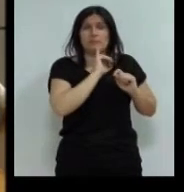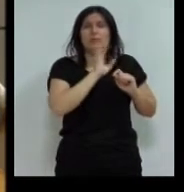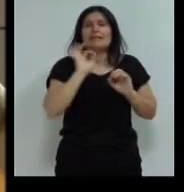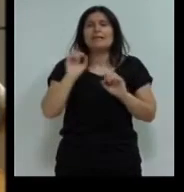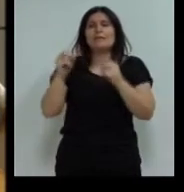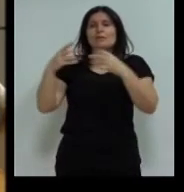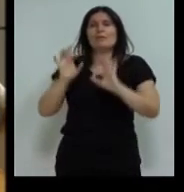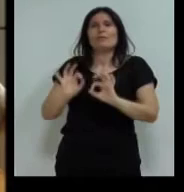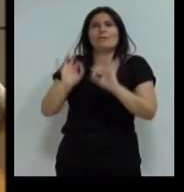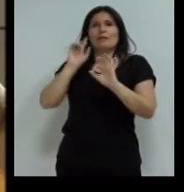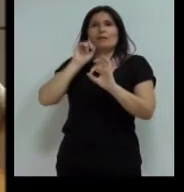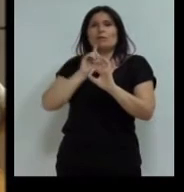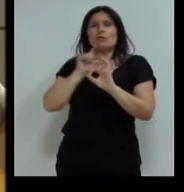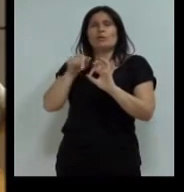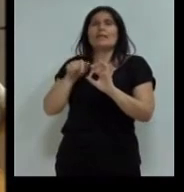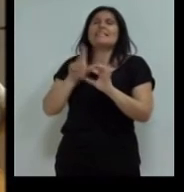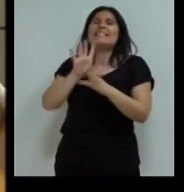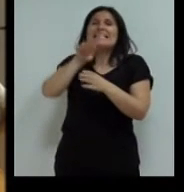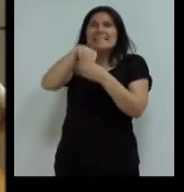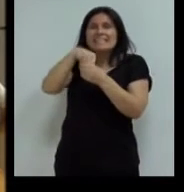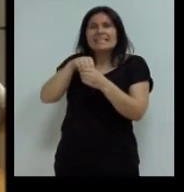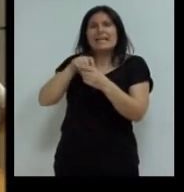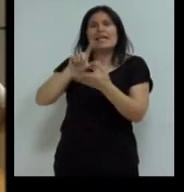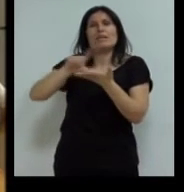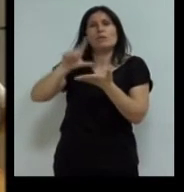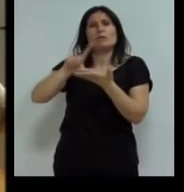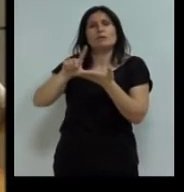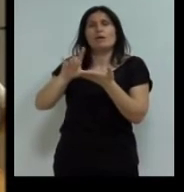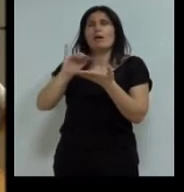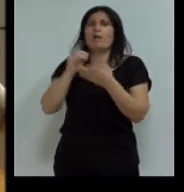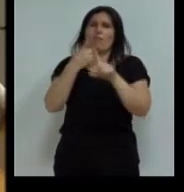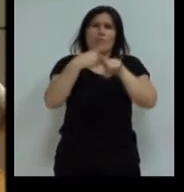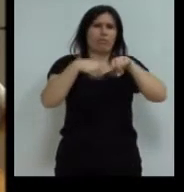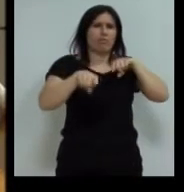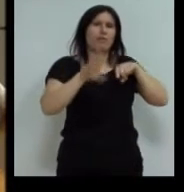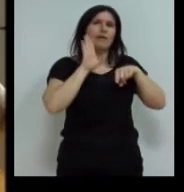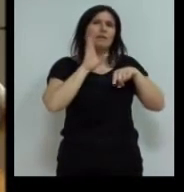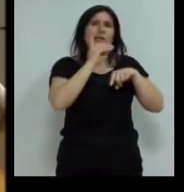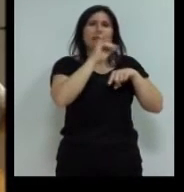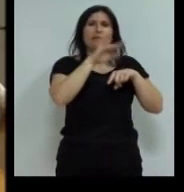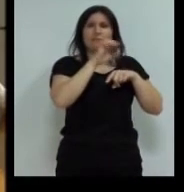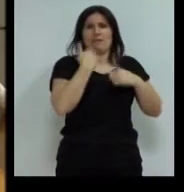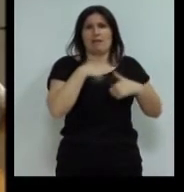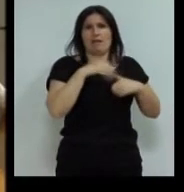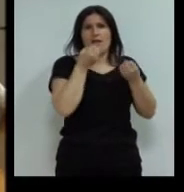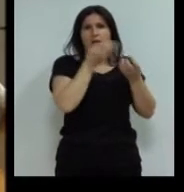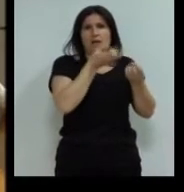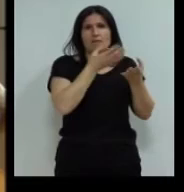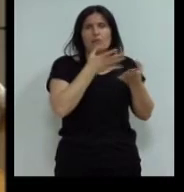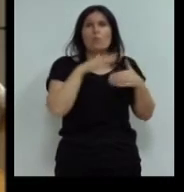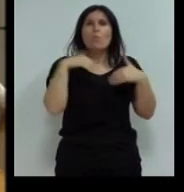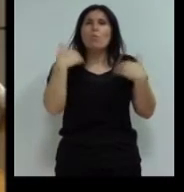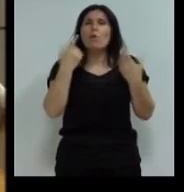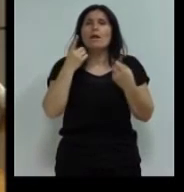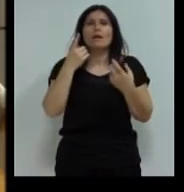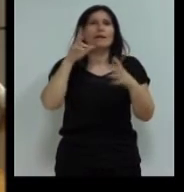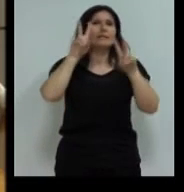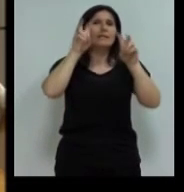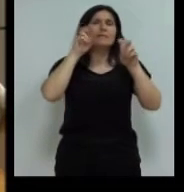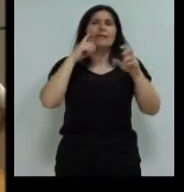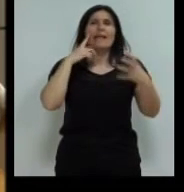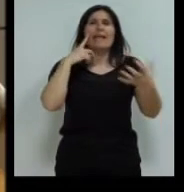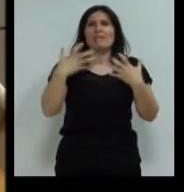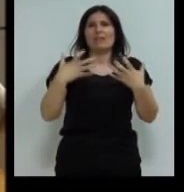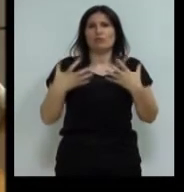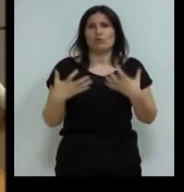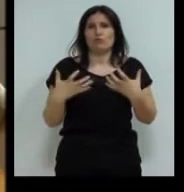que es un subtitulado intralingüístico. Hay un elemento diferenciador, que ya lo ha dicho Dimas, que es los efectos sonoros. Pero esto es